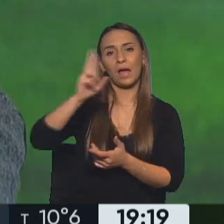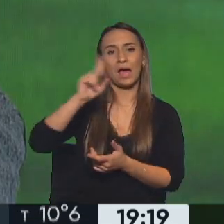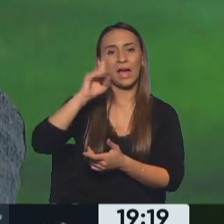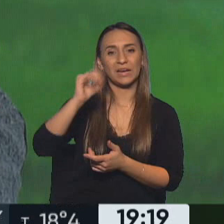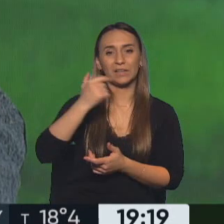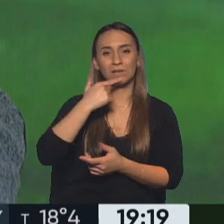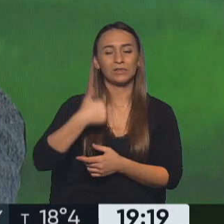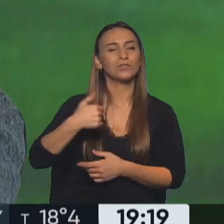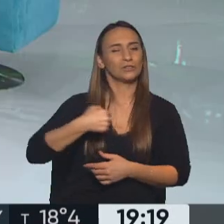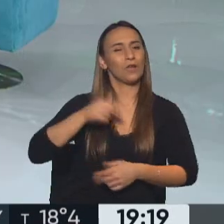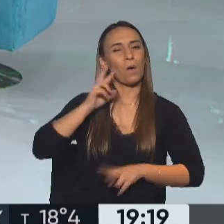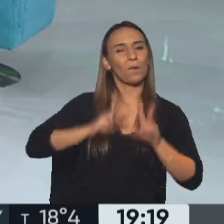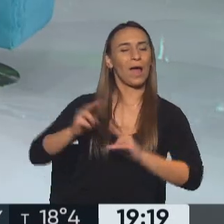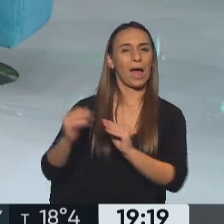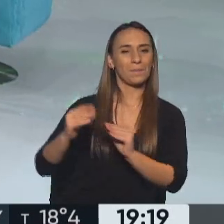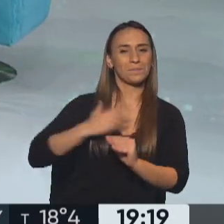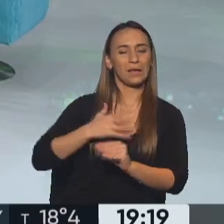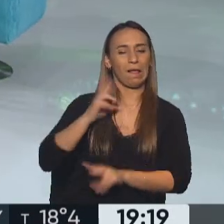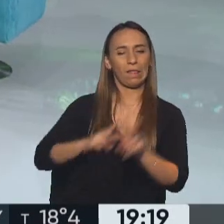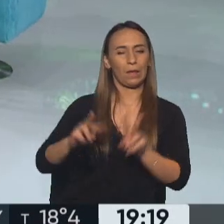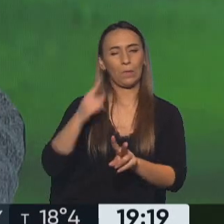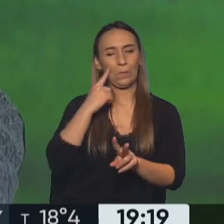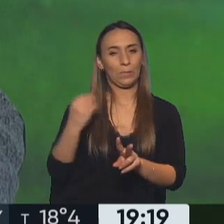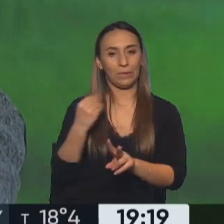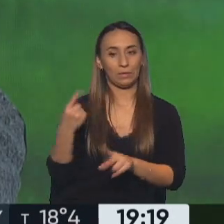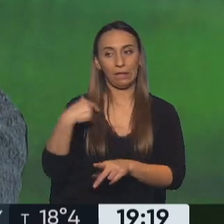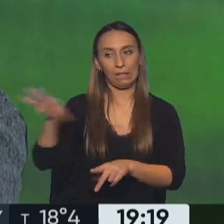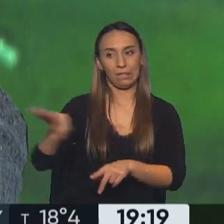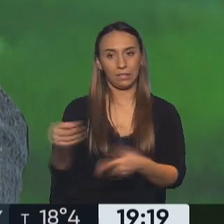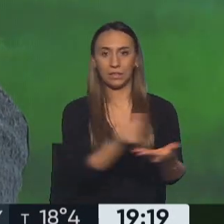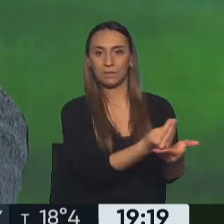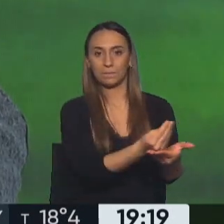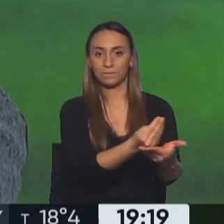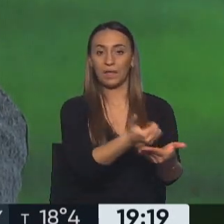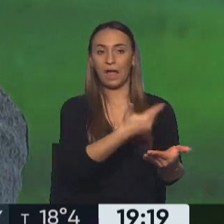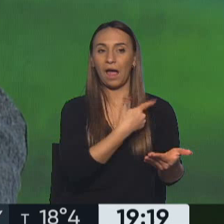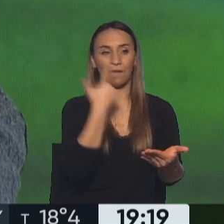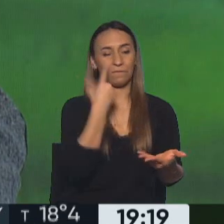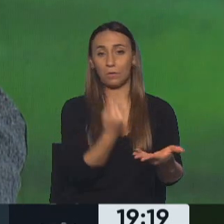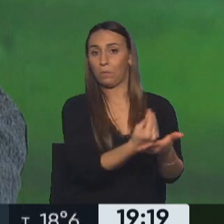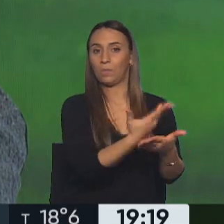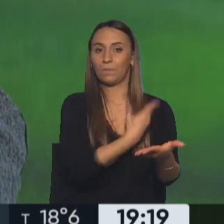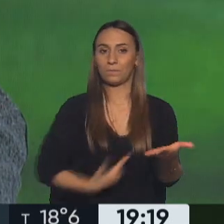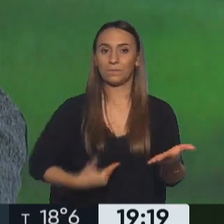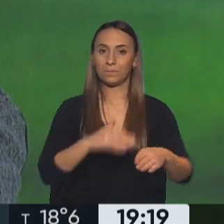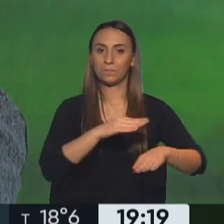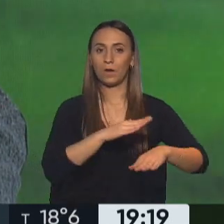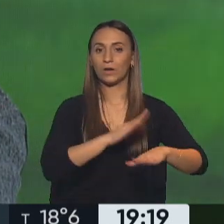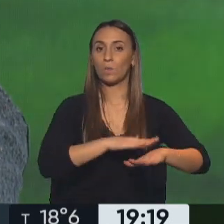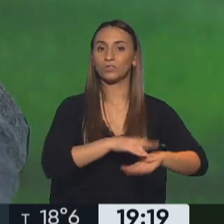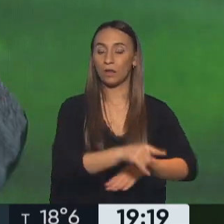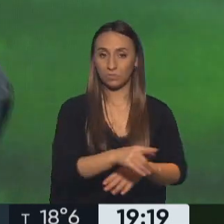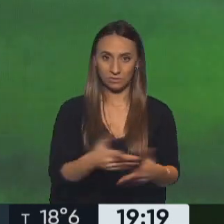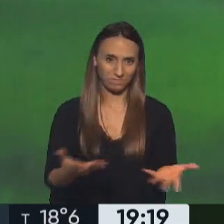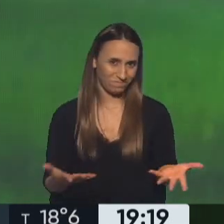pícaro de mis amigos para ponerlo al frente al frente de la fia y bueno la verdad que hay una mirada distorsionada de lo que es la